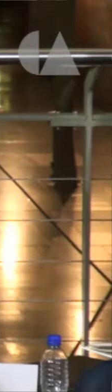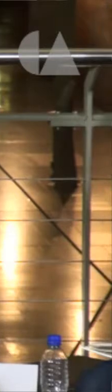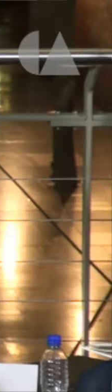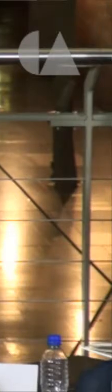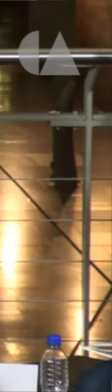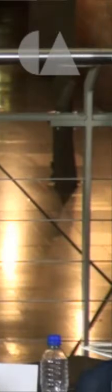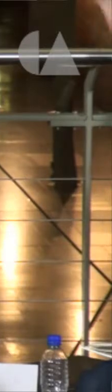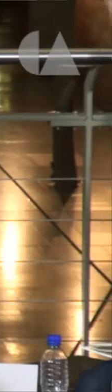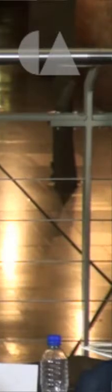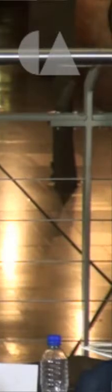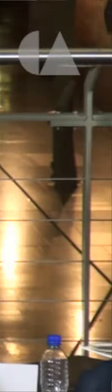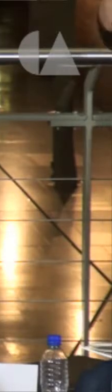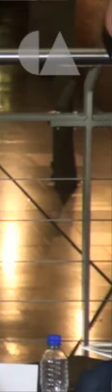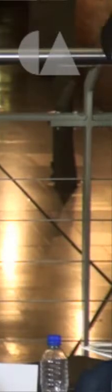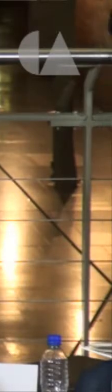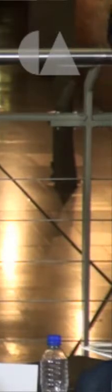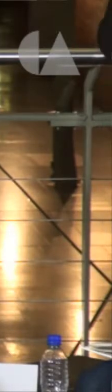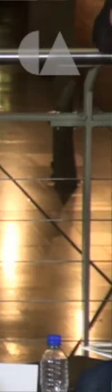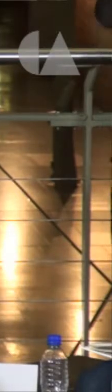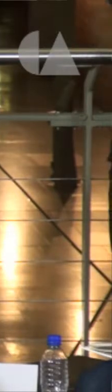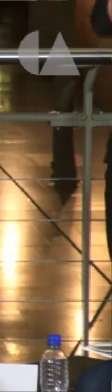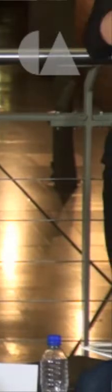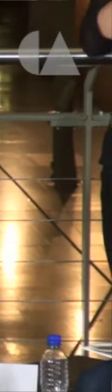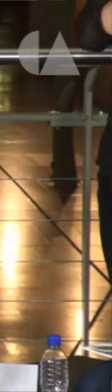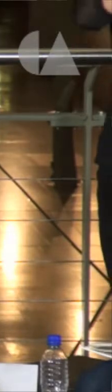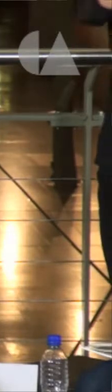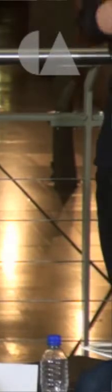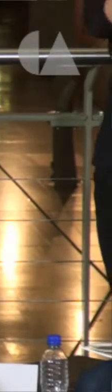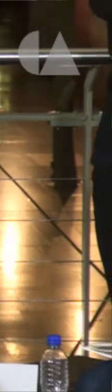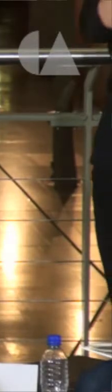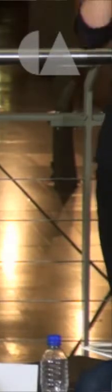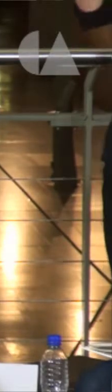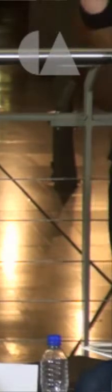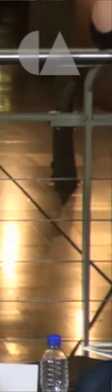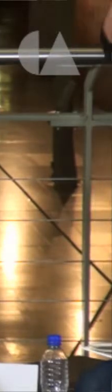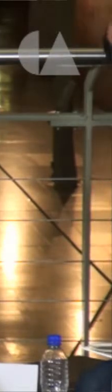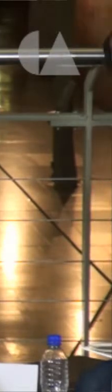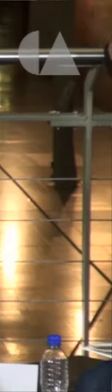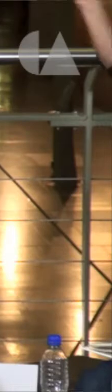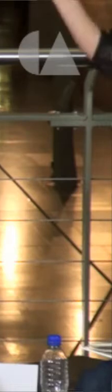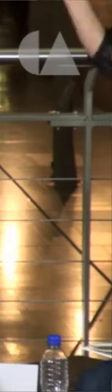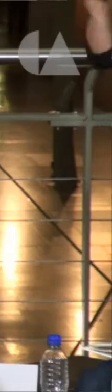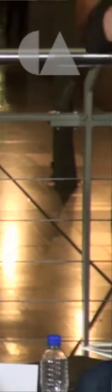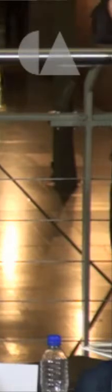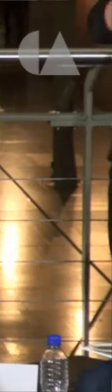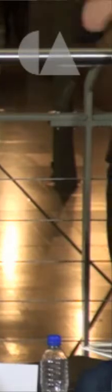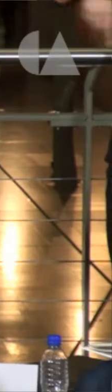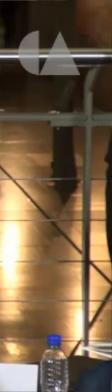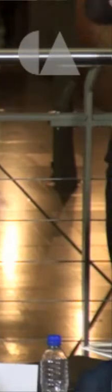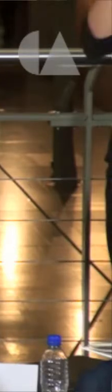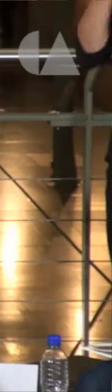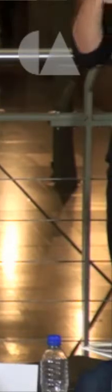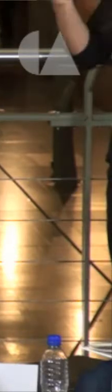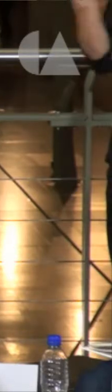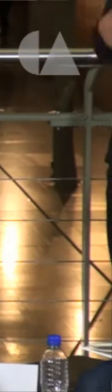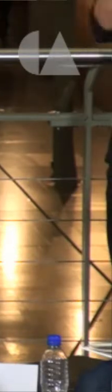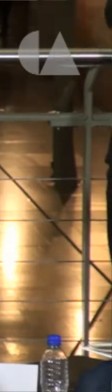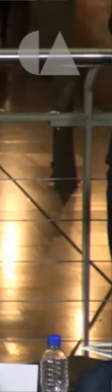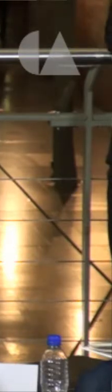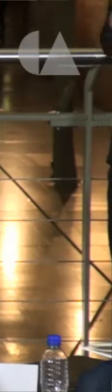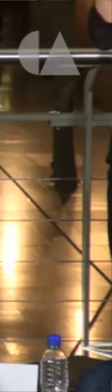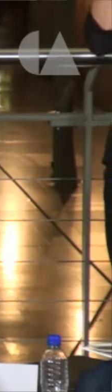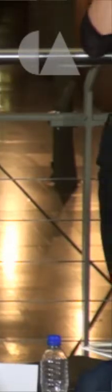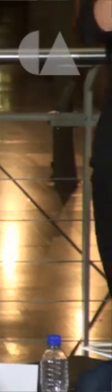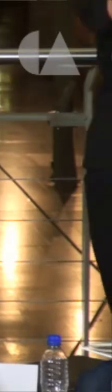con es duro a veces una de las cosas que más me gusta del marco fíjate cómo se derivó de tu